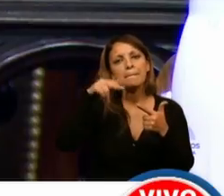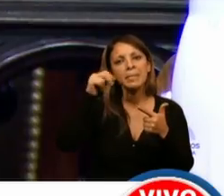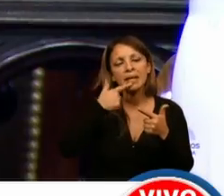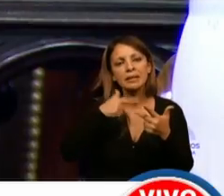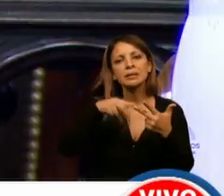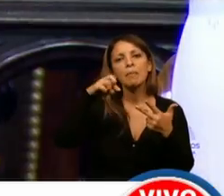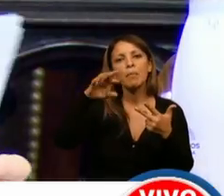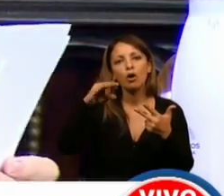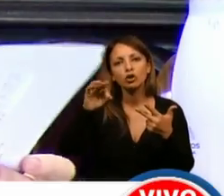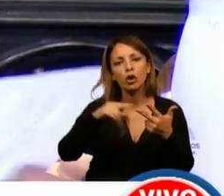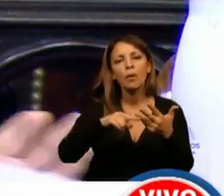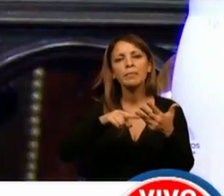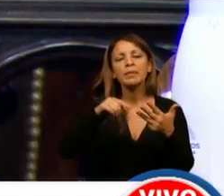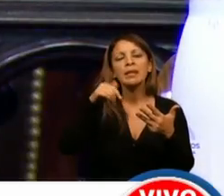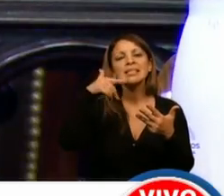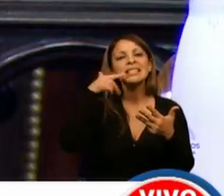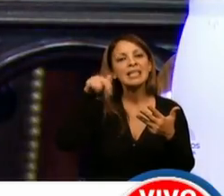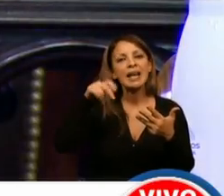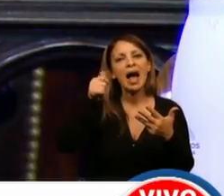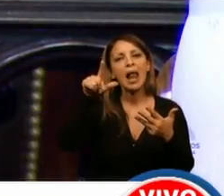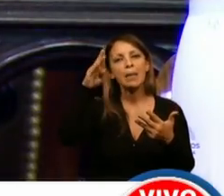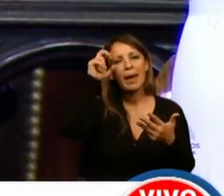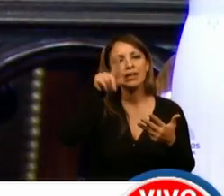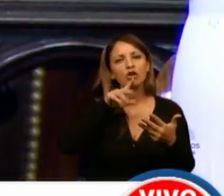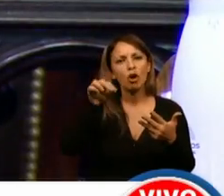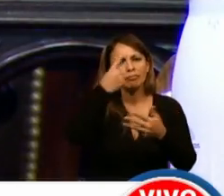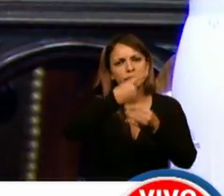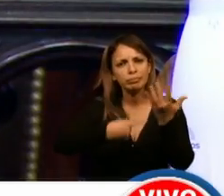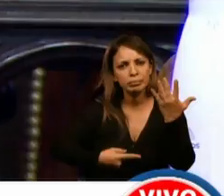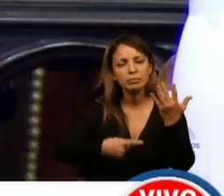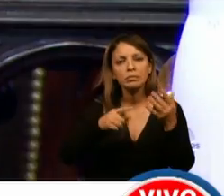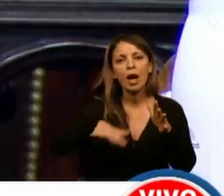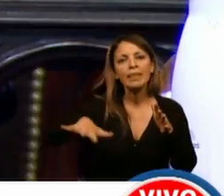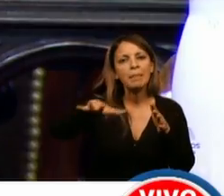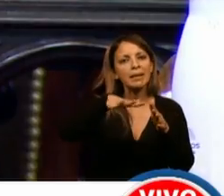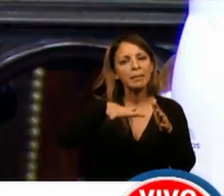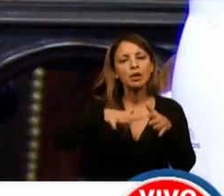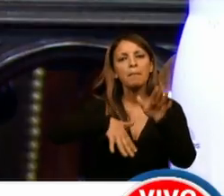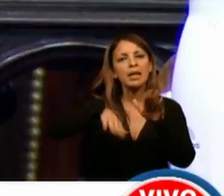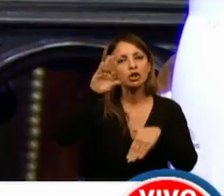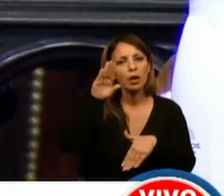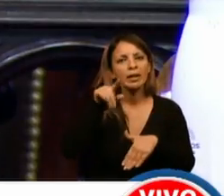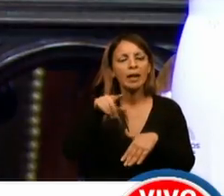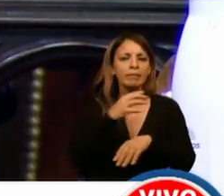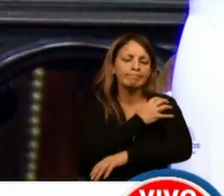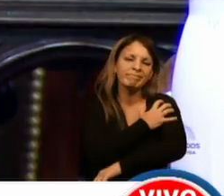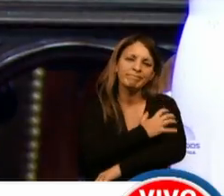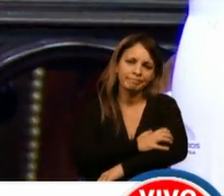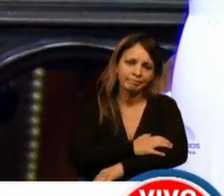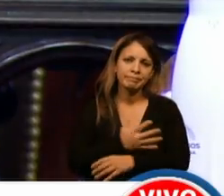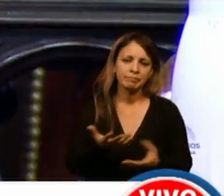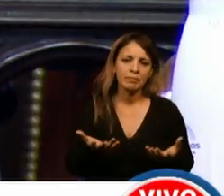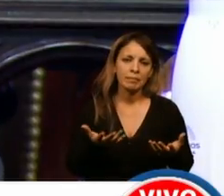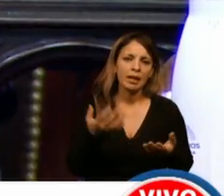punilla y san alberto que son departamentos que en su mayoría son departamentos pobres y que